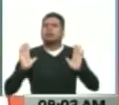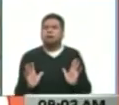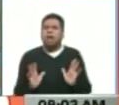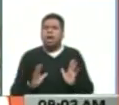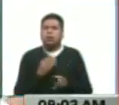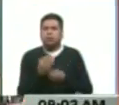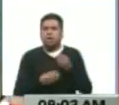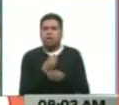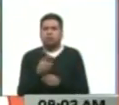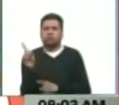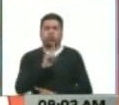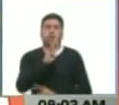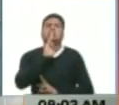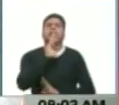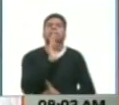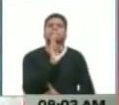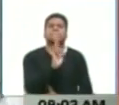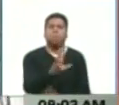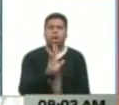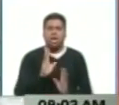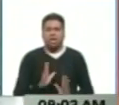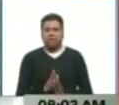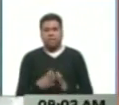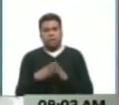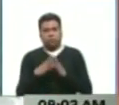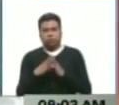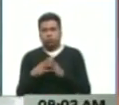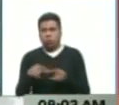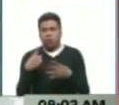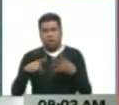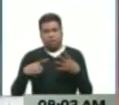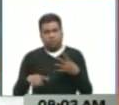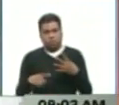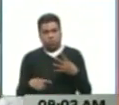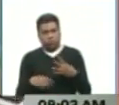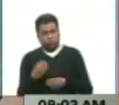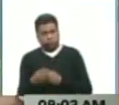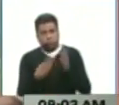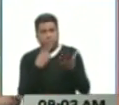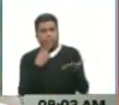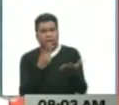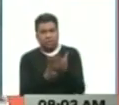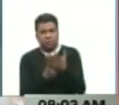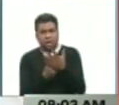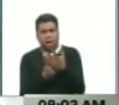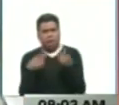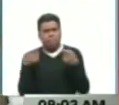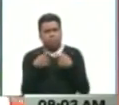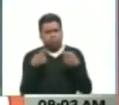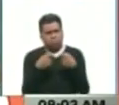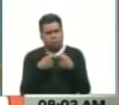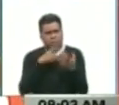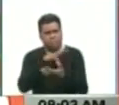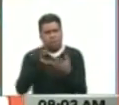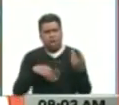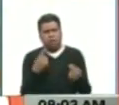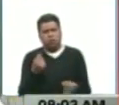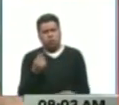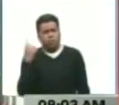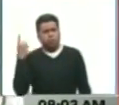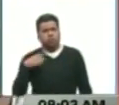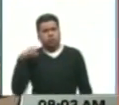como reacción o como respuesta de lo que el neoliberalismo ha planteado en este escenario concreto de una guerra económica que no solo es en Venezuela, sino que